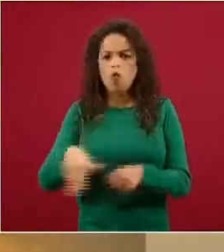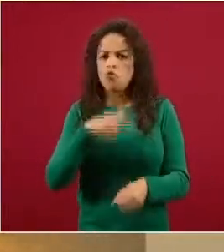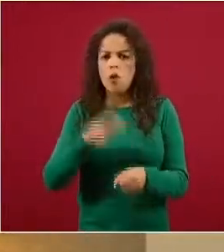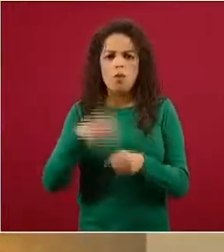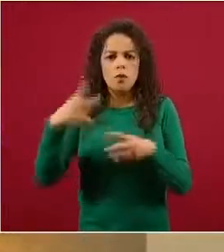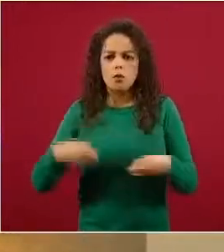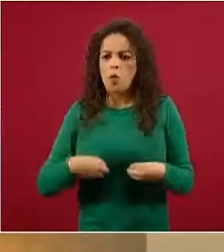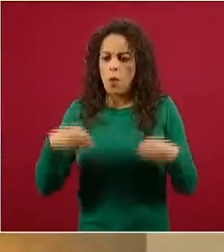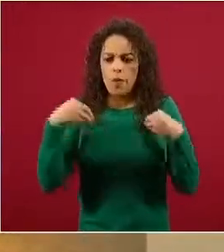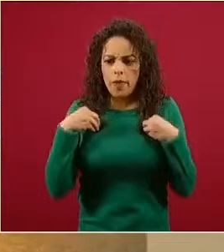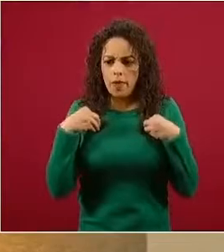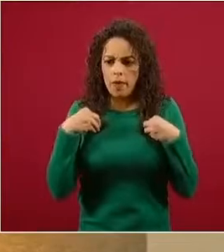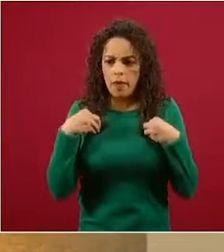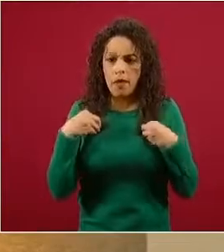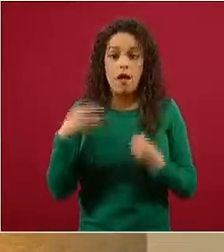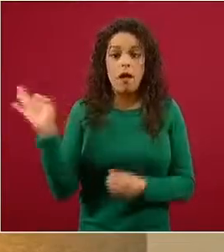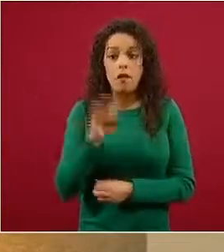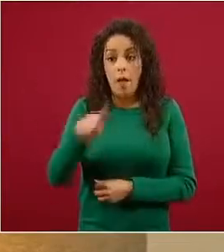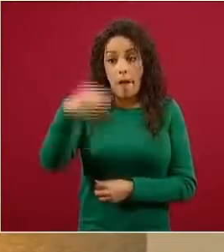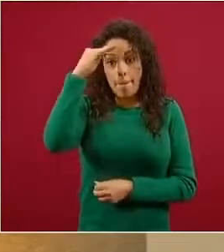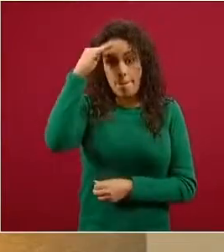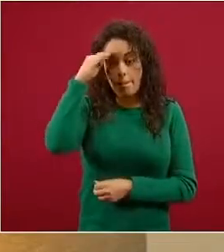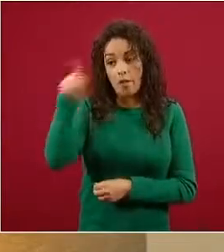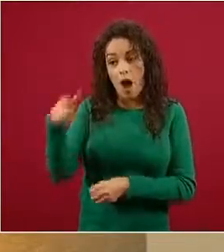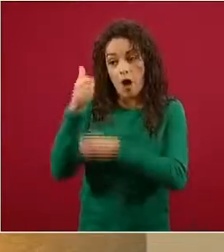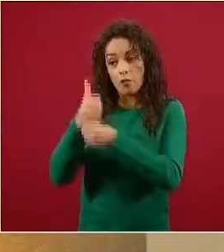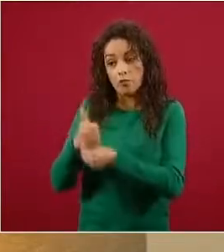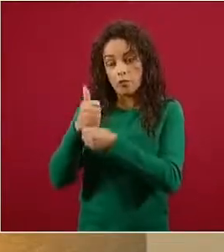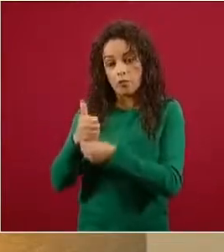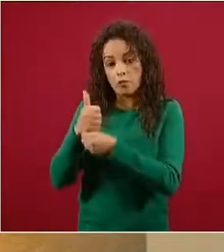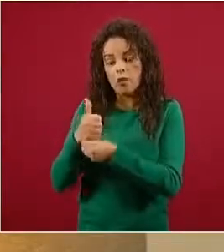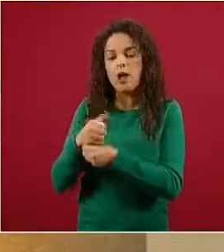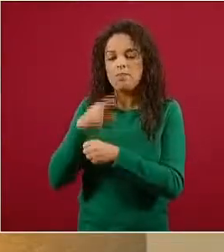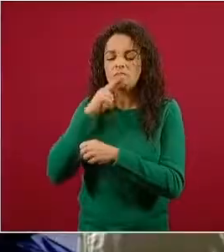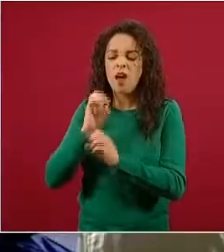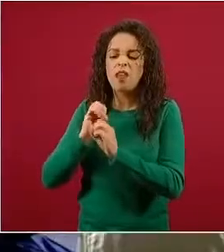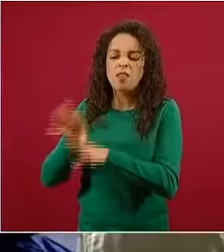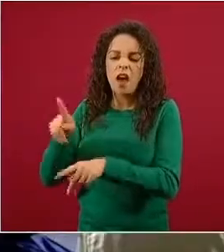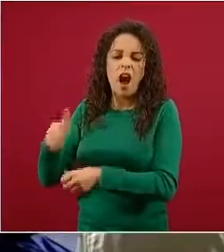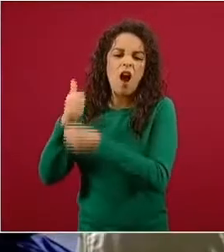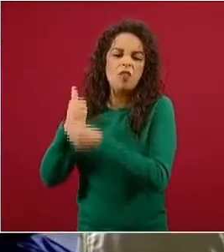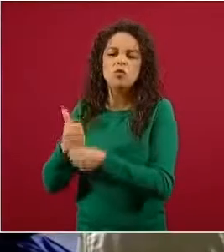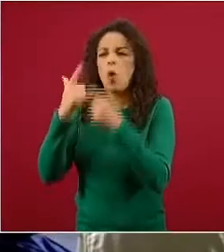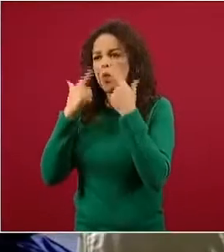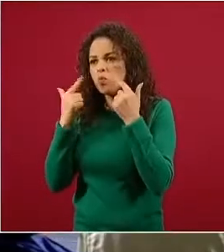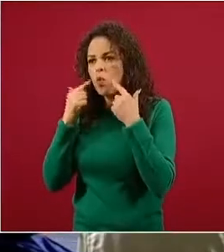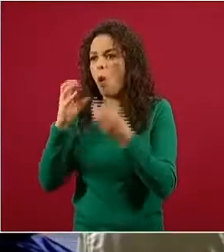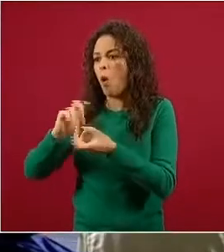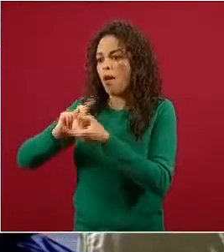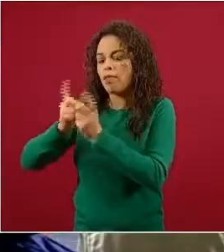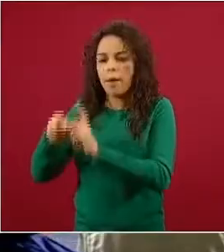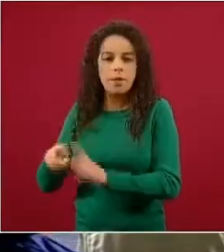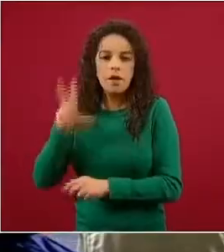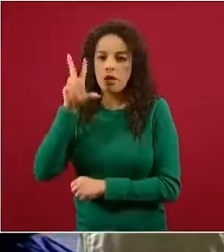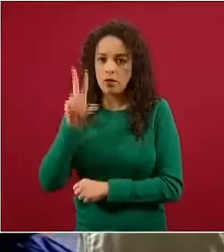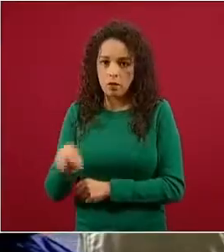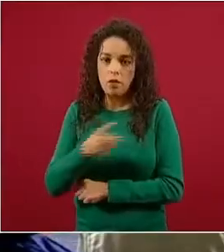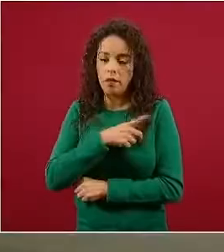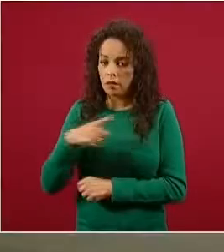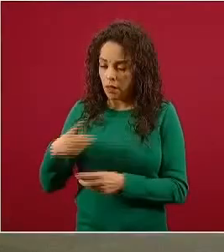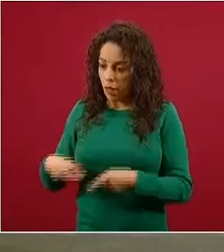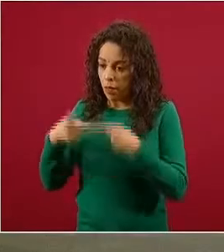propia. Entonces es importante apoyarlos, es importante acompañarlos, mas no sobreprotegerlos. A